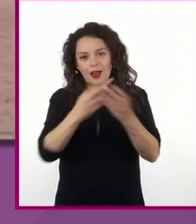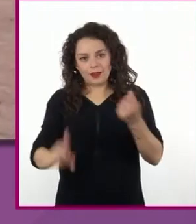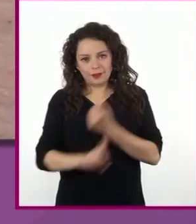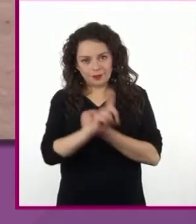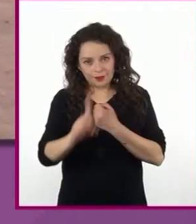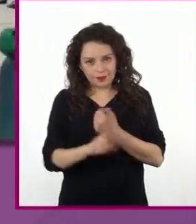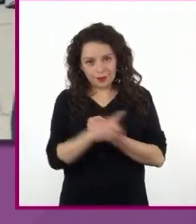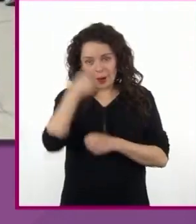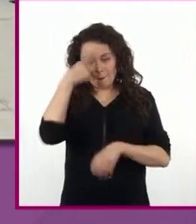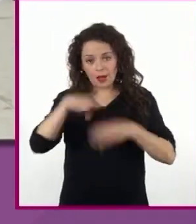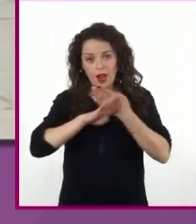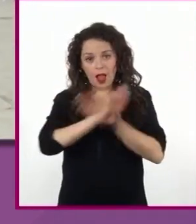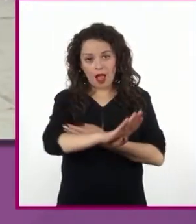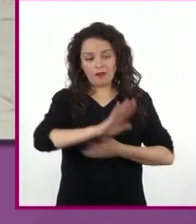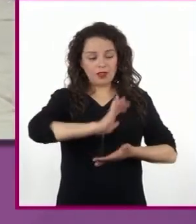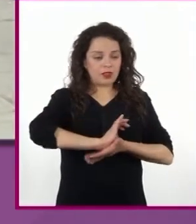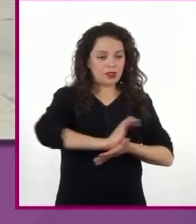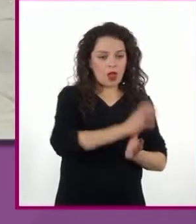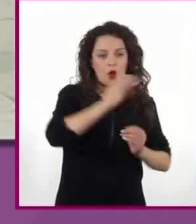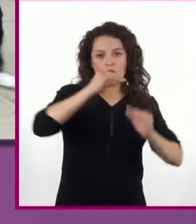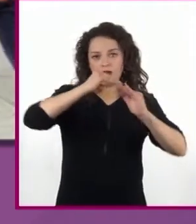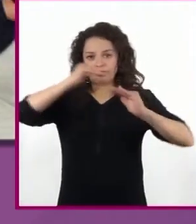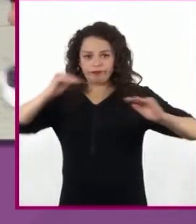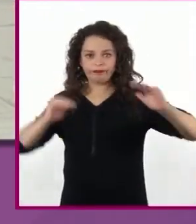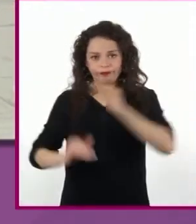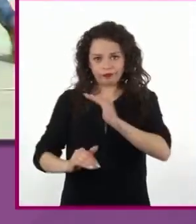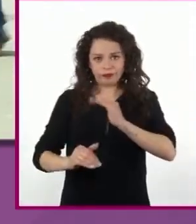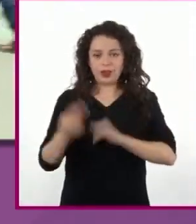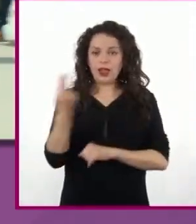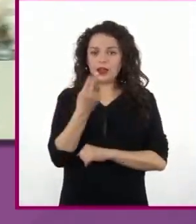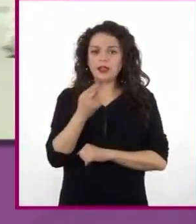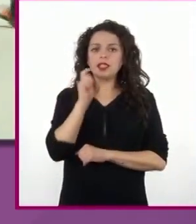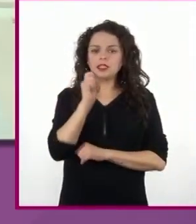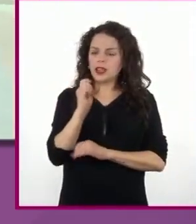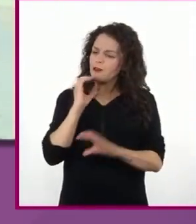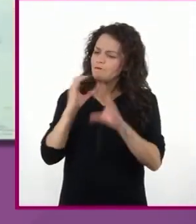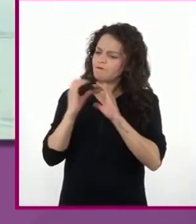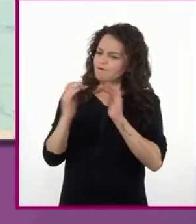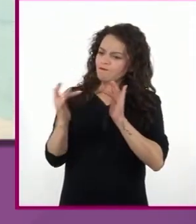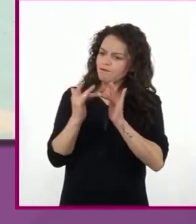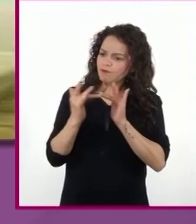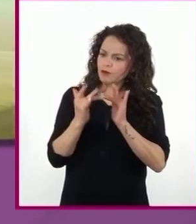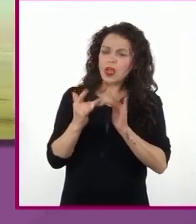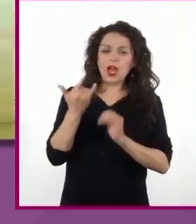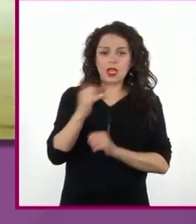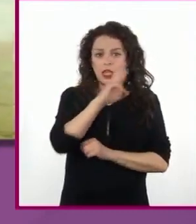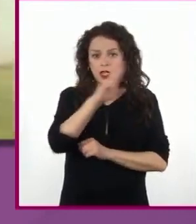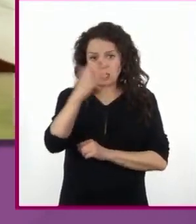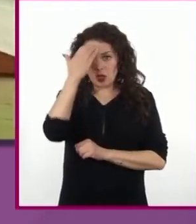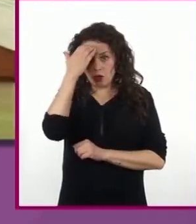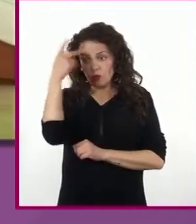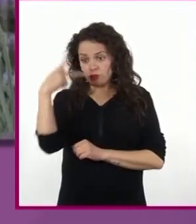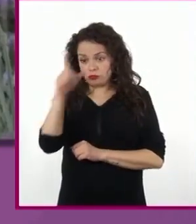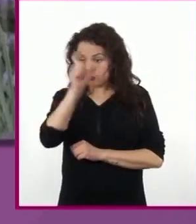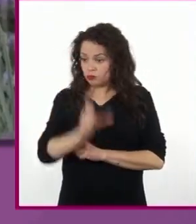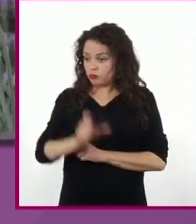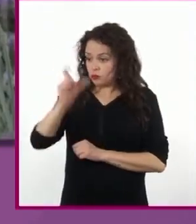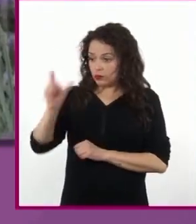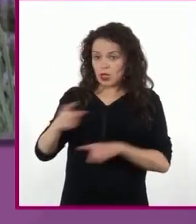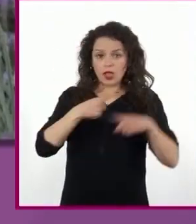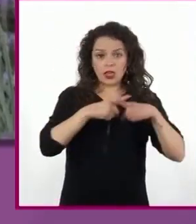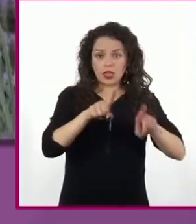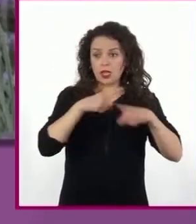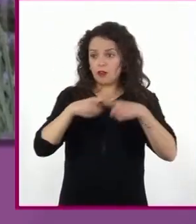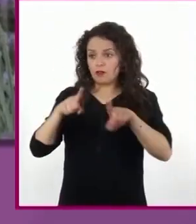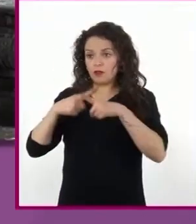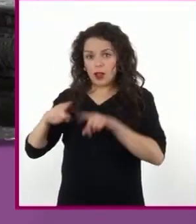provocan desigualdad, tender puentes de comunicación, así como reconocer la identidad y la diferencia misma para